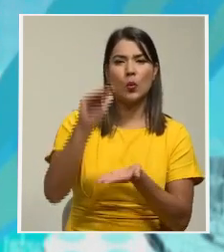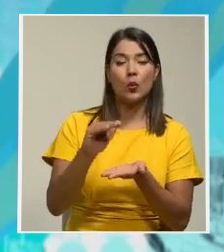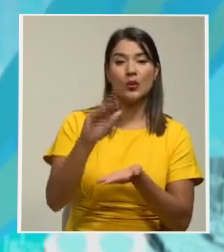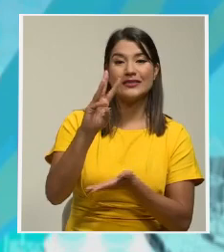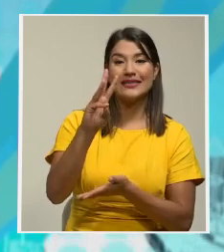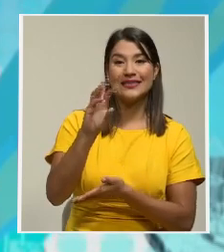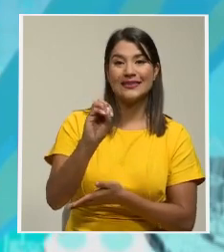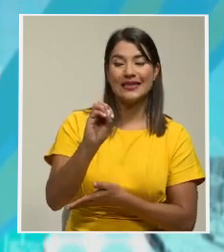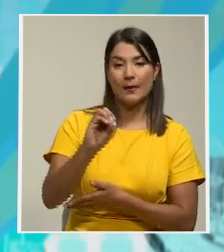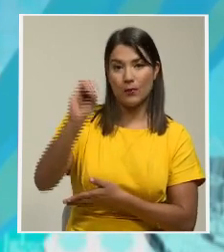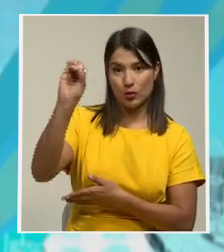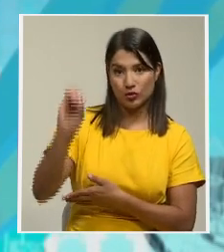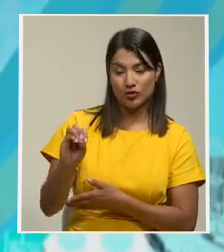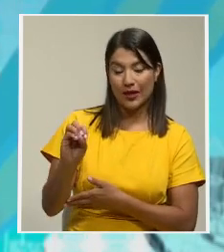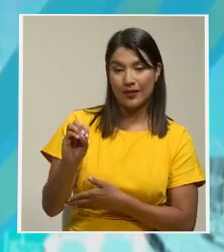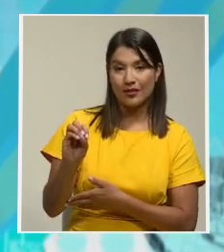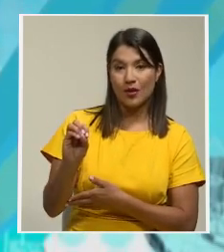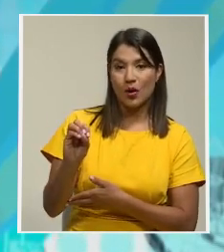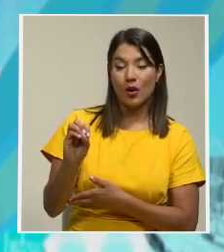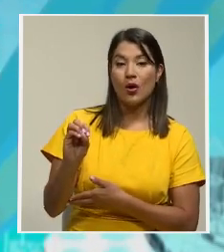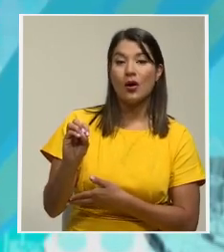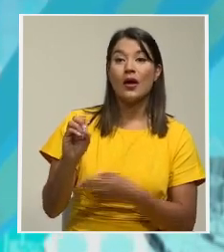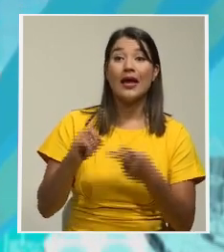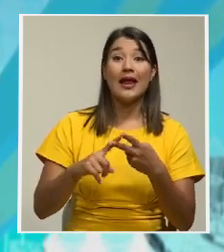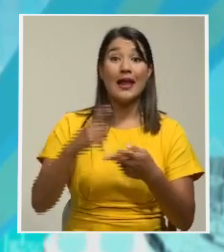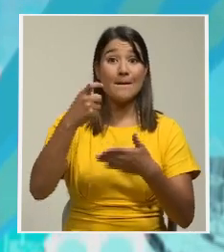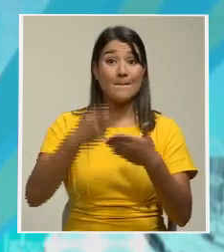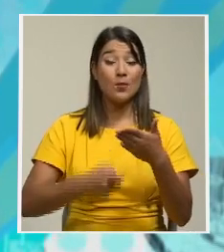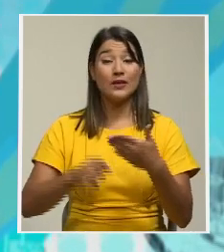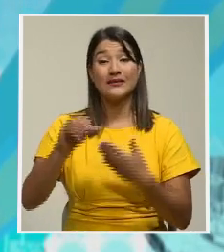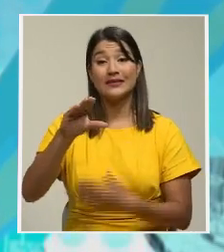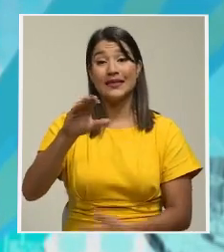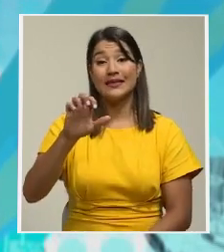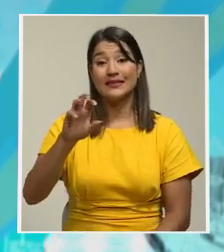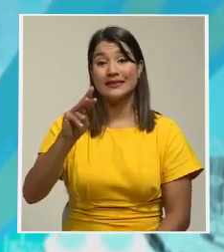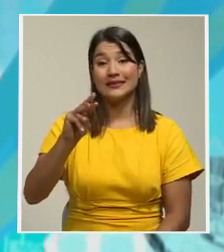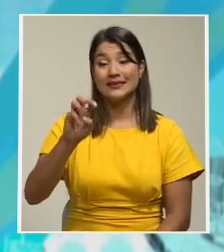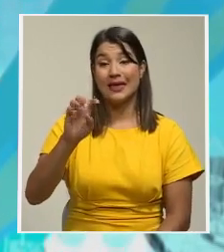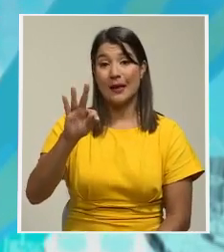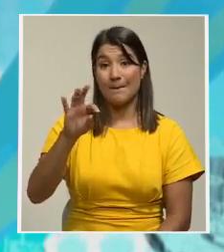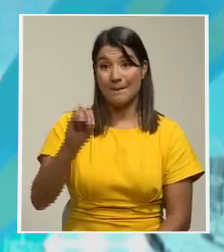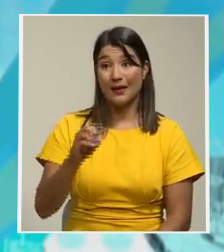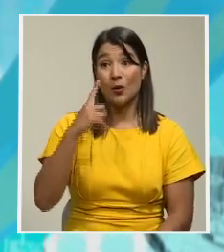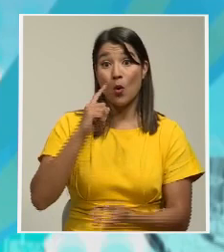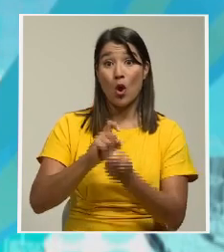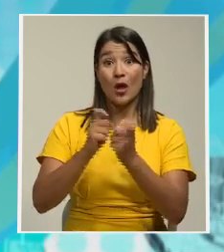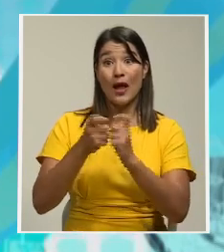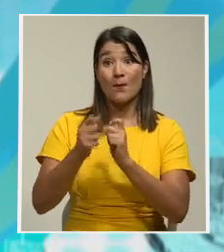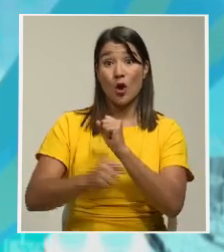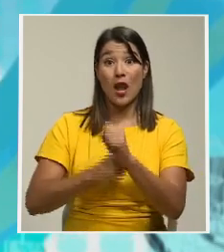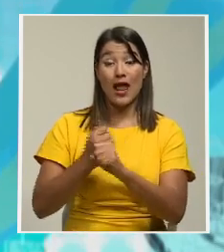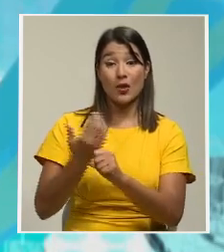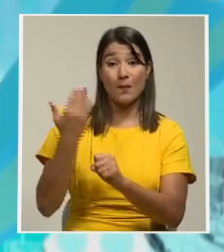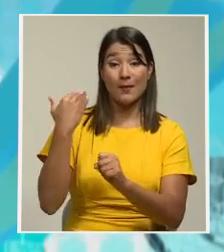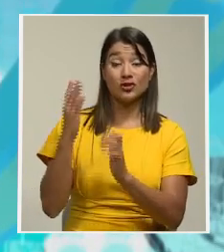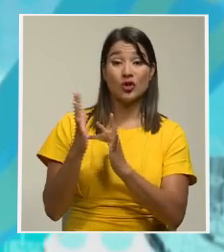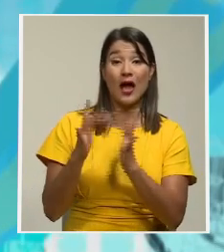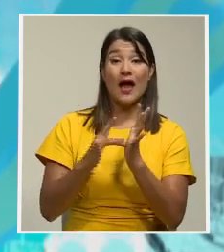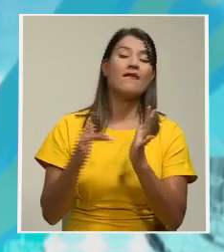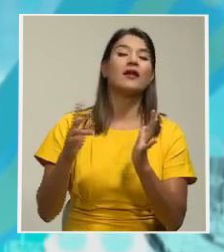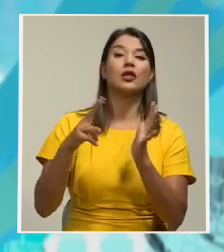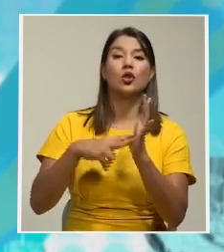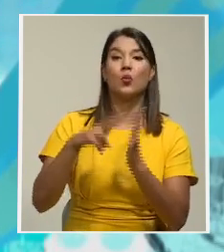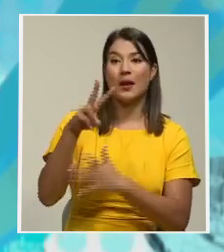60%, doña Paula. El impuesto al cemento por la reforma del año pasado, en abril de 2020, ya ese 2% que lo